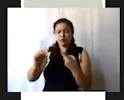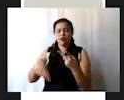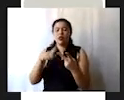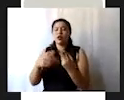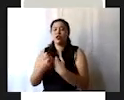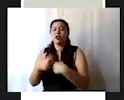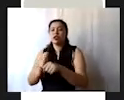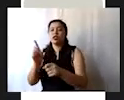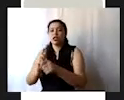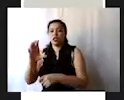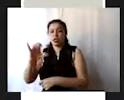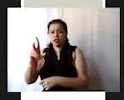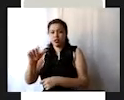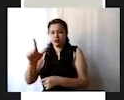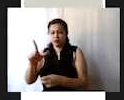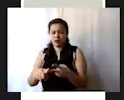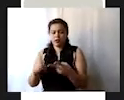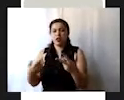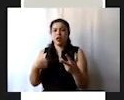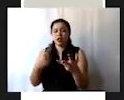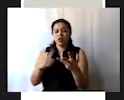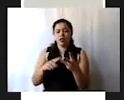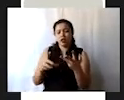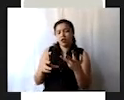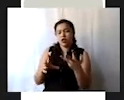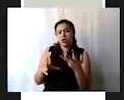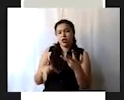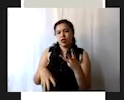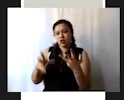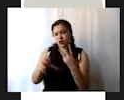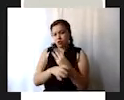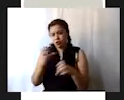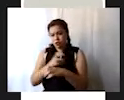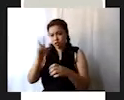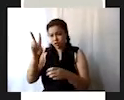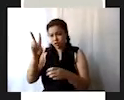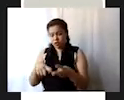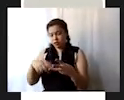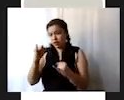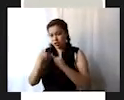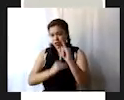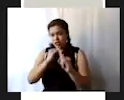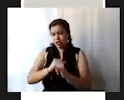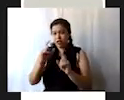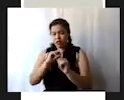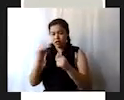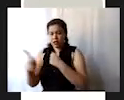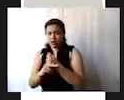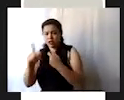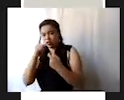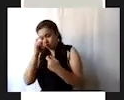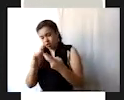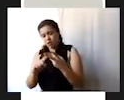civil y presentaré 2 casos a nivel nacional e internacional y las perspectivas de una sociedad